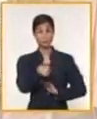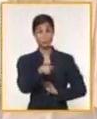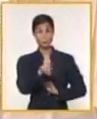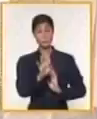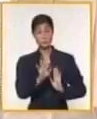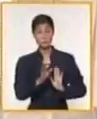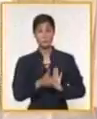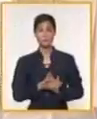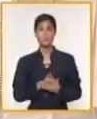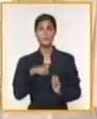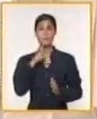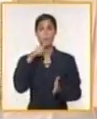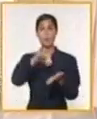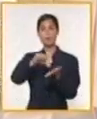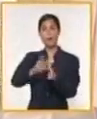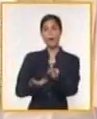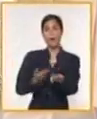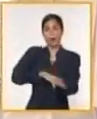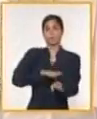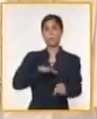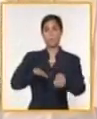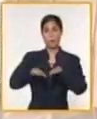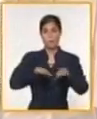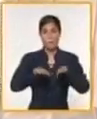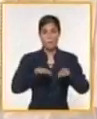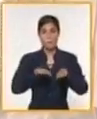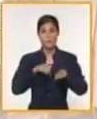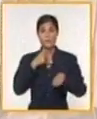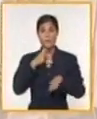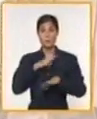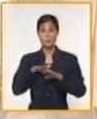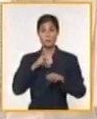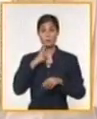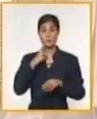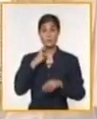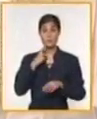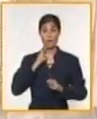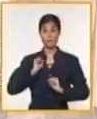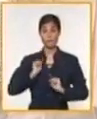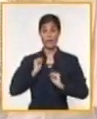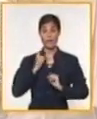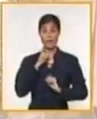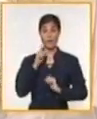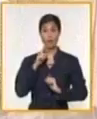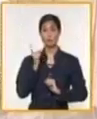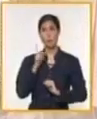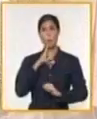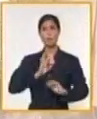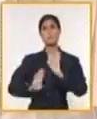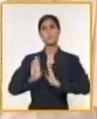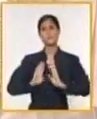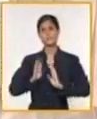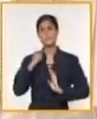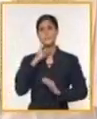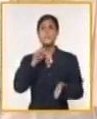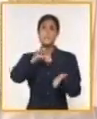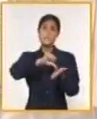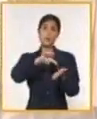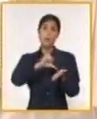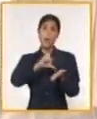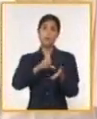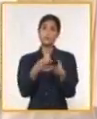preparado. Indudablemente, Irán no ha respondido hasta ahora con fuerza. Irán trató de negociar. Sí, yo lo tenía aquí desde